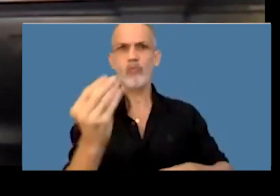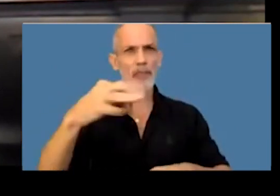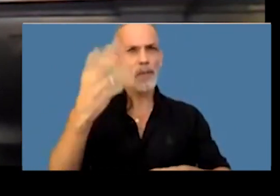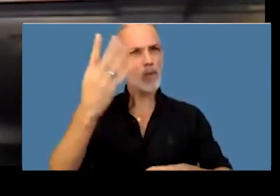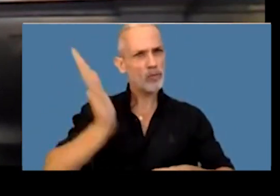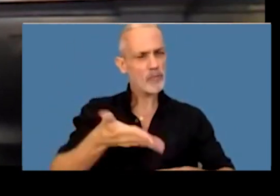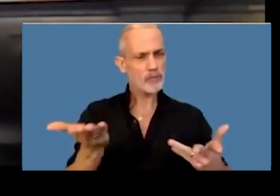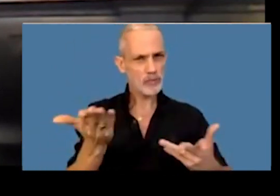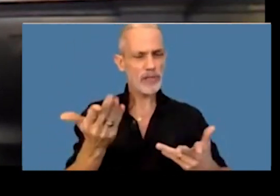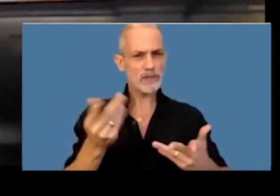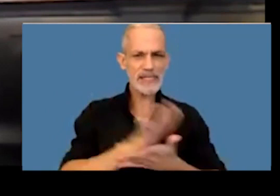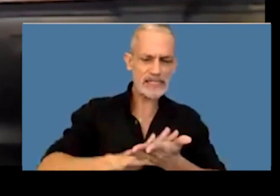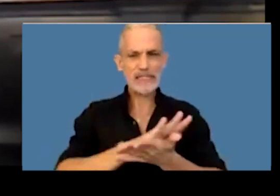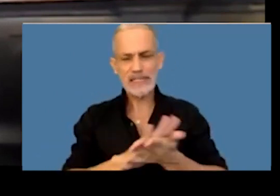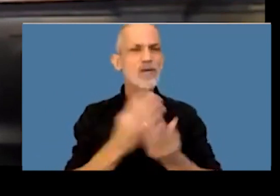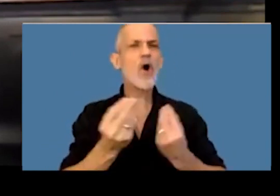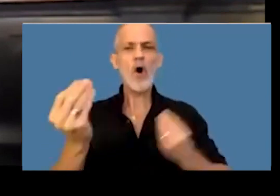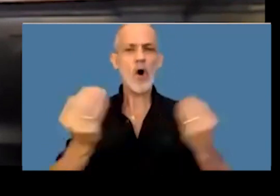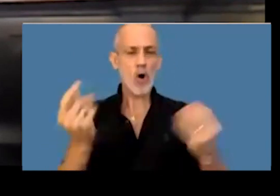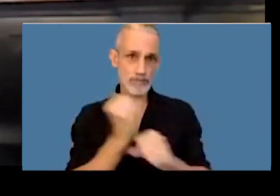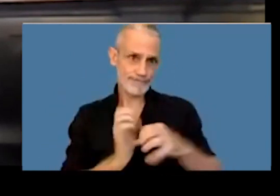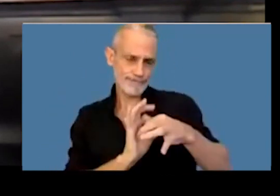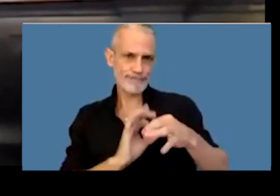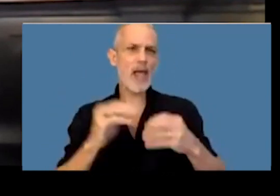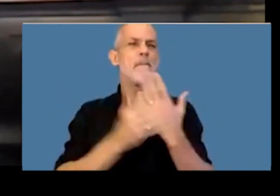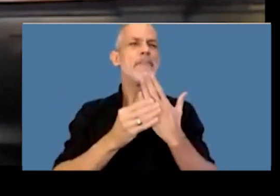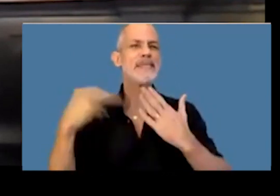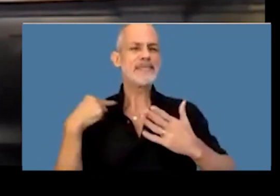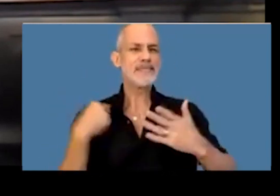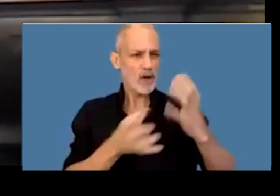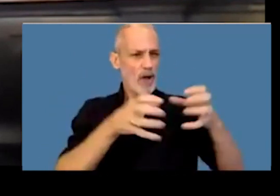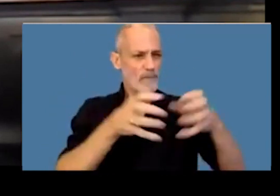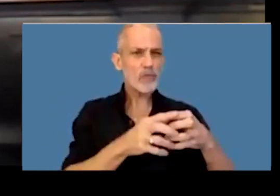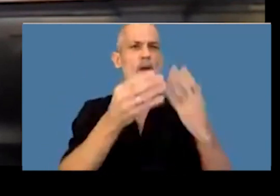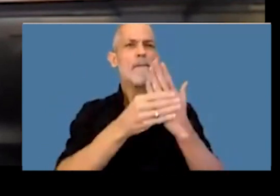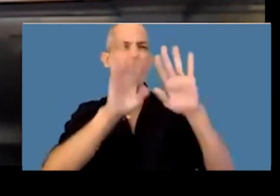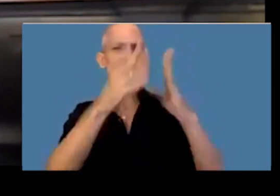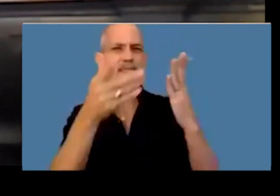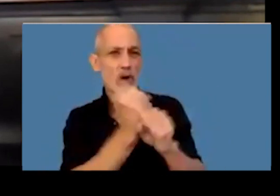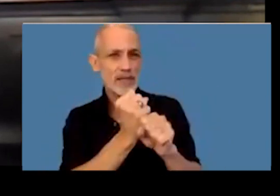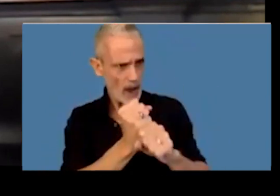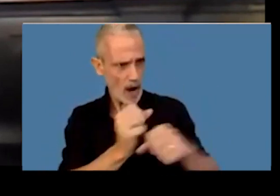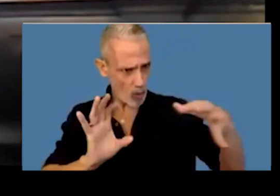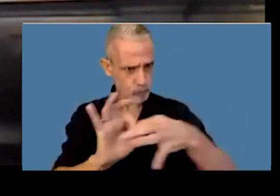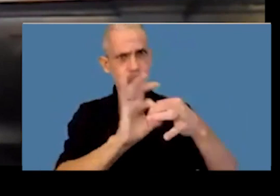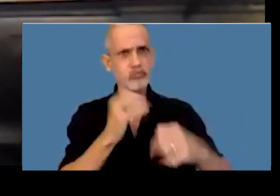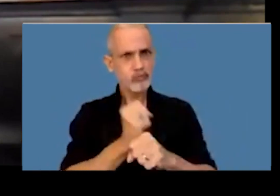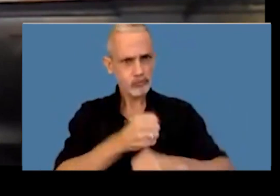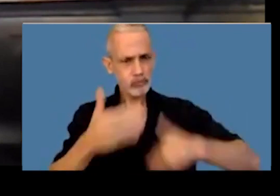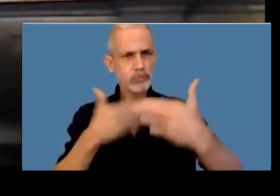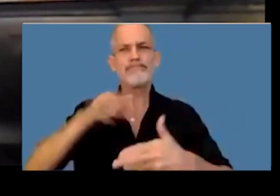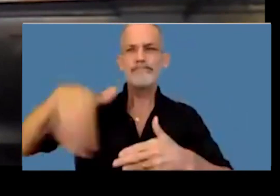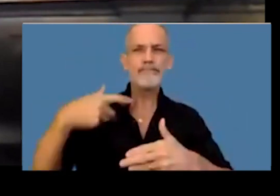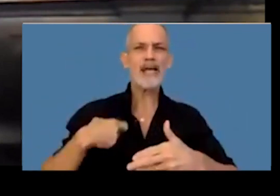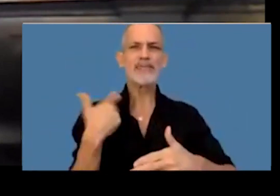saldar, y para eso trabajamos con la Jefatura de Gabinete, con el Ministerio de Trabajo, y para eso también convocamos a los sindicatos